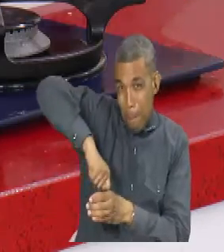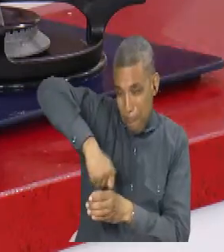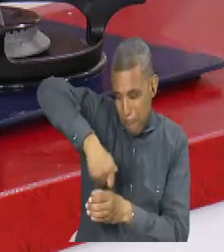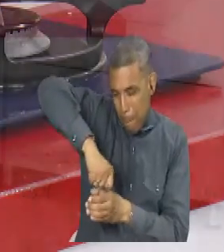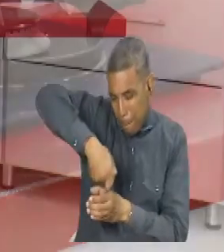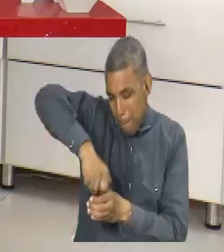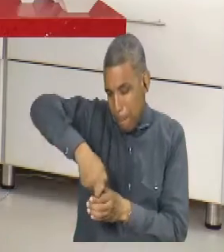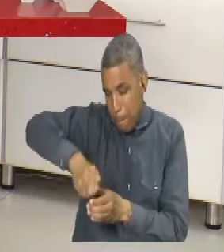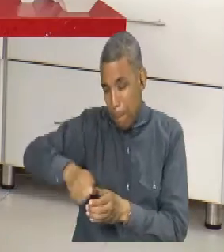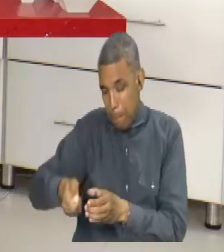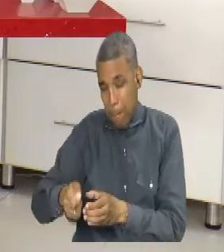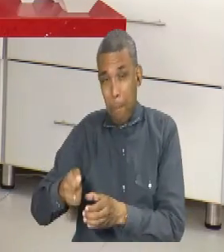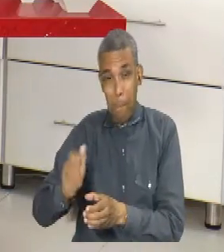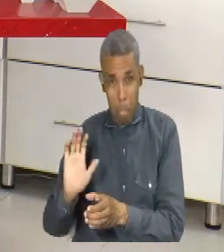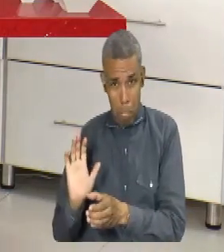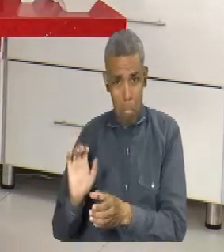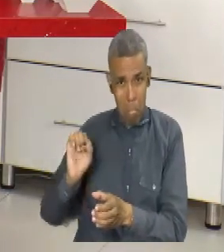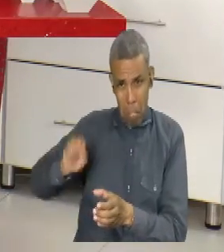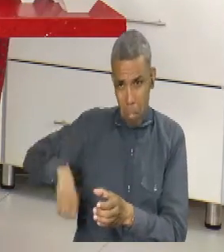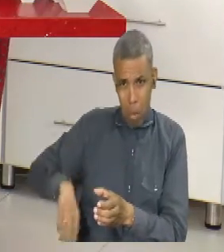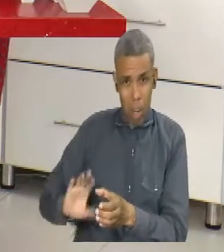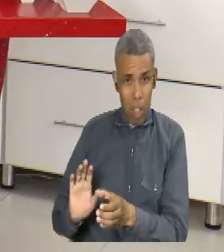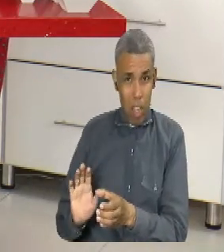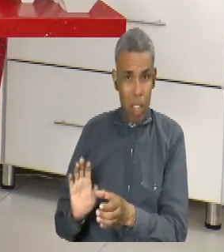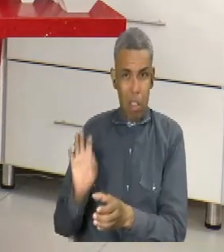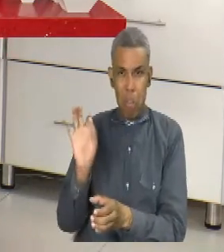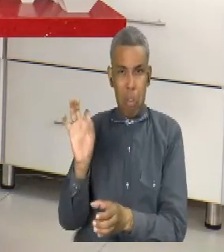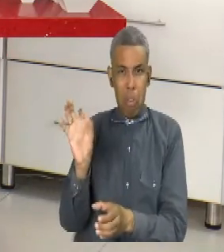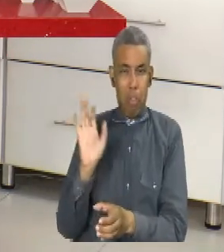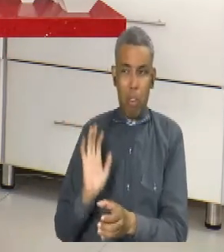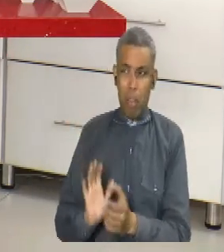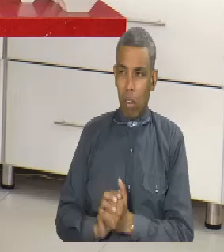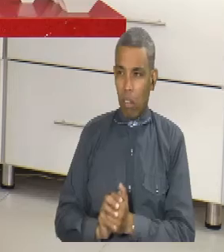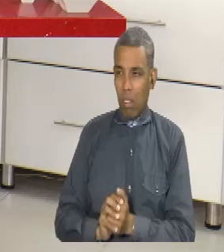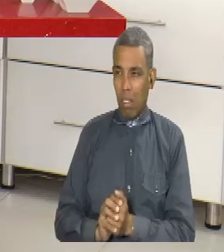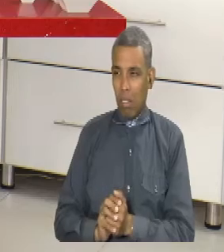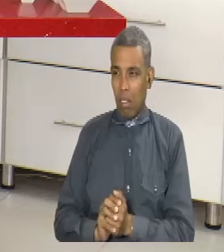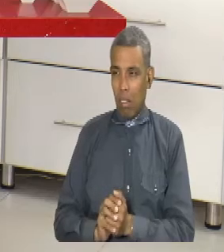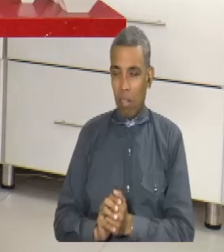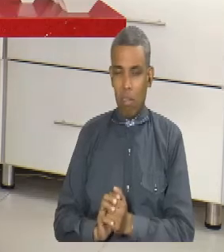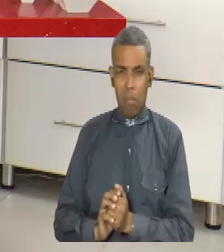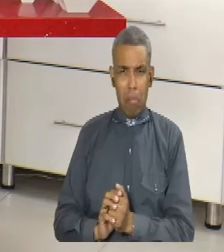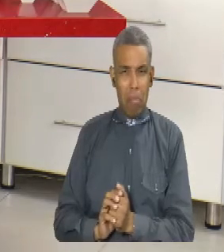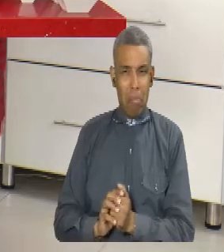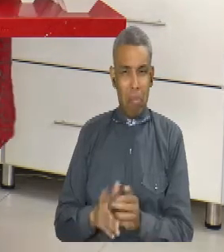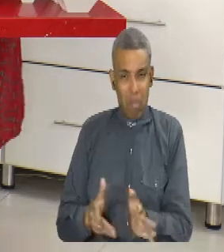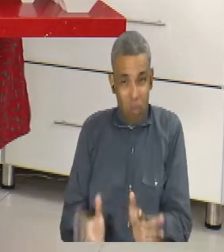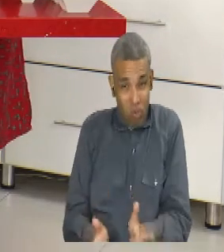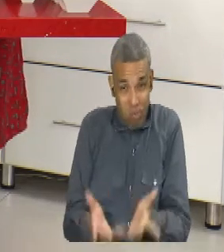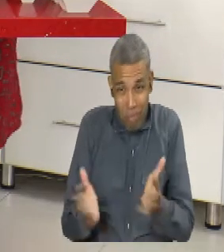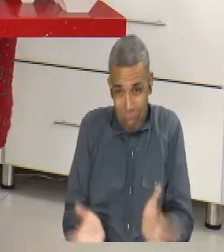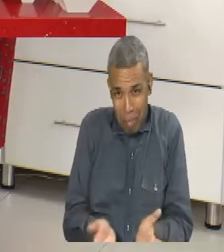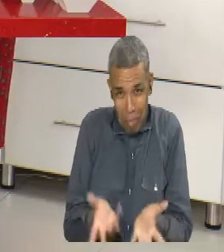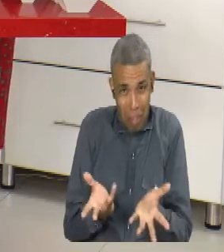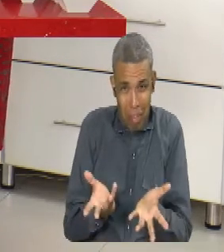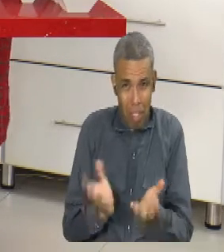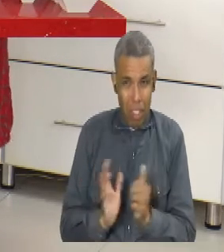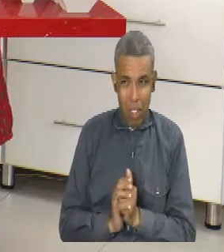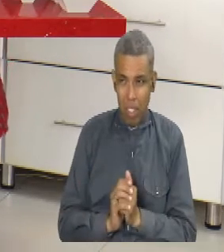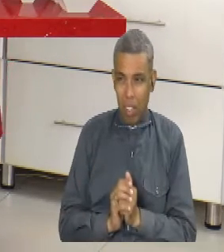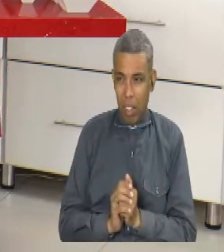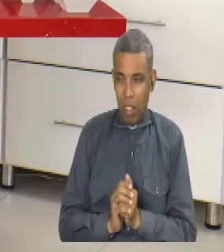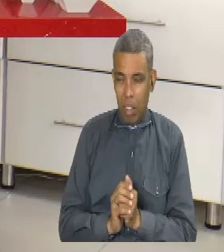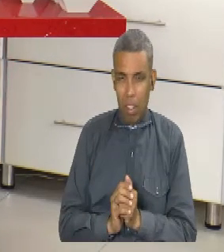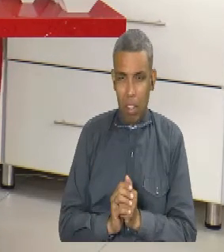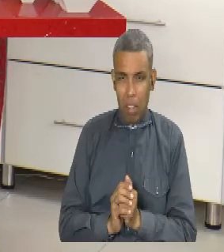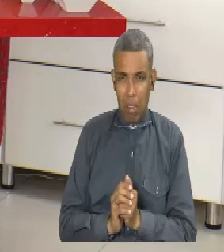se puede hacer con solo salsa, una sour cream, una tártara, lo que deseen aderezar en casa.